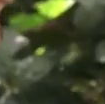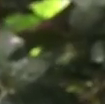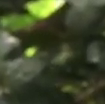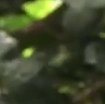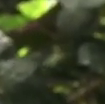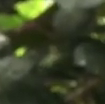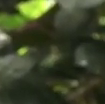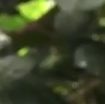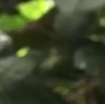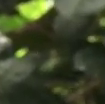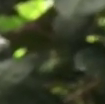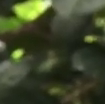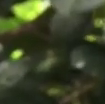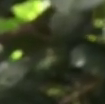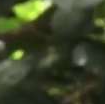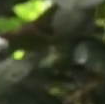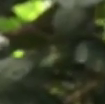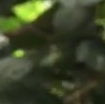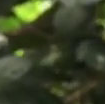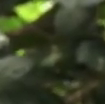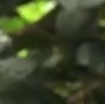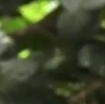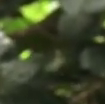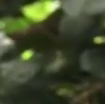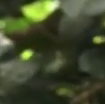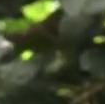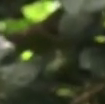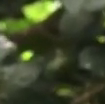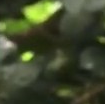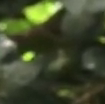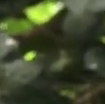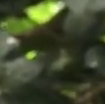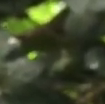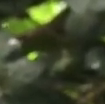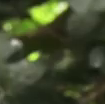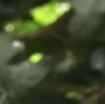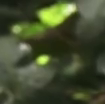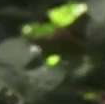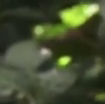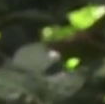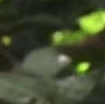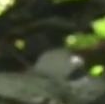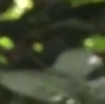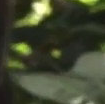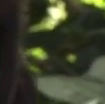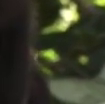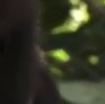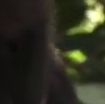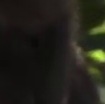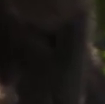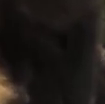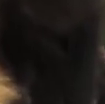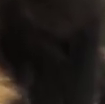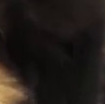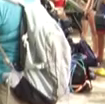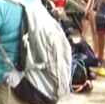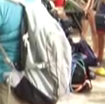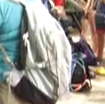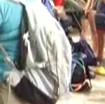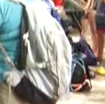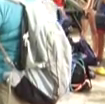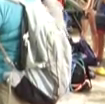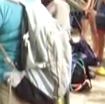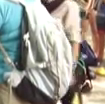Su belleza y dulzura llama mucho la atención. Los turistas se acercan, les dan alimento y se toman